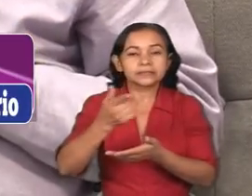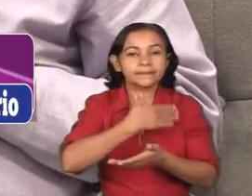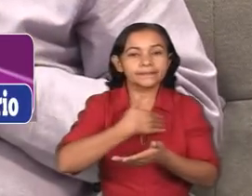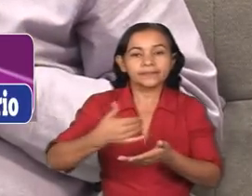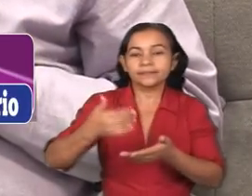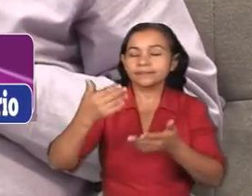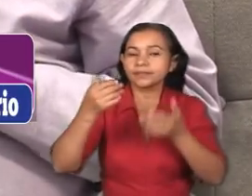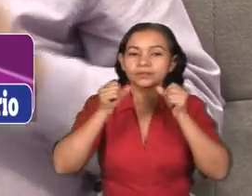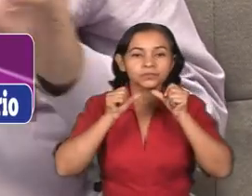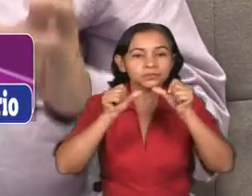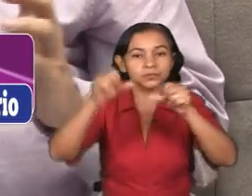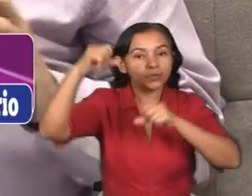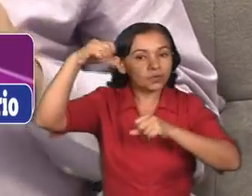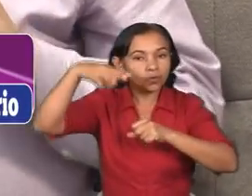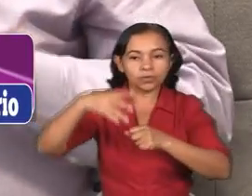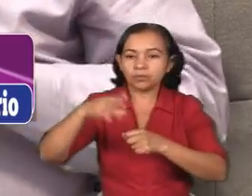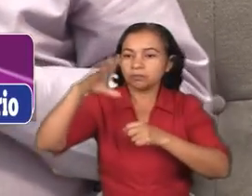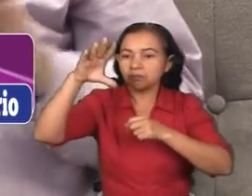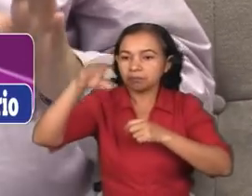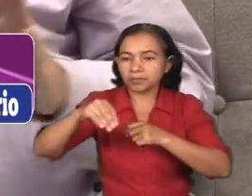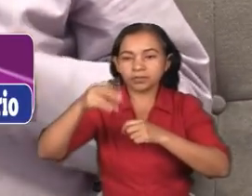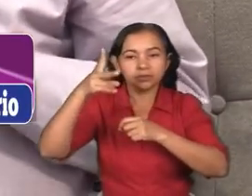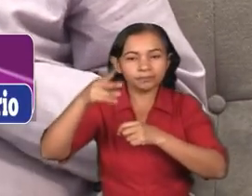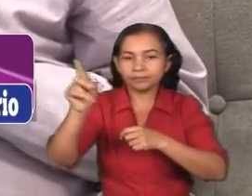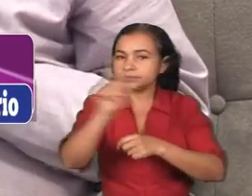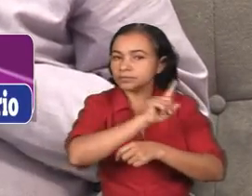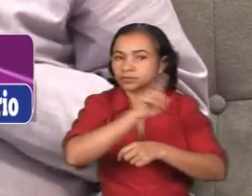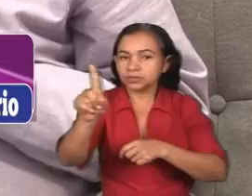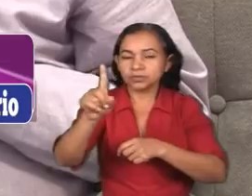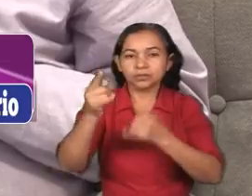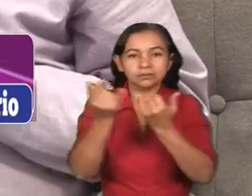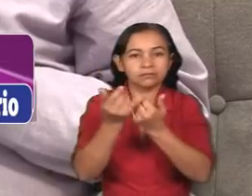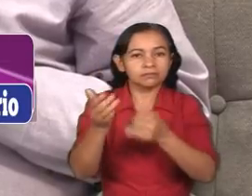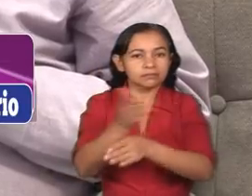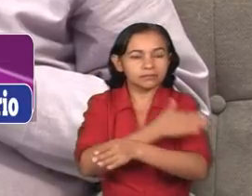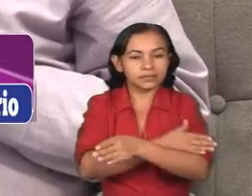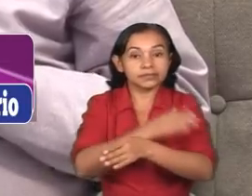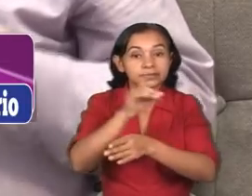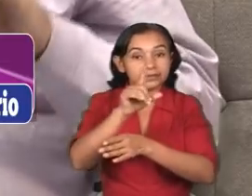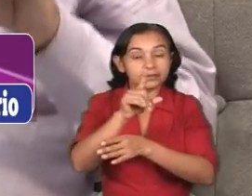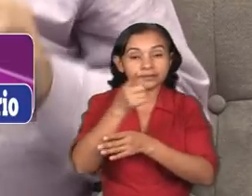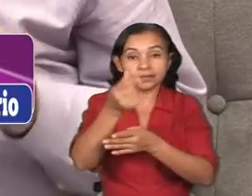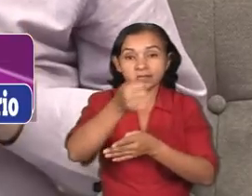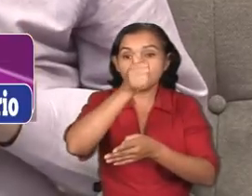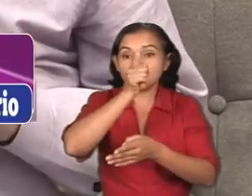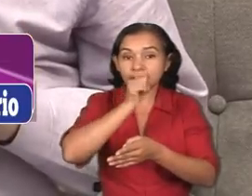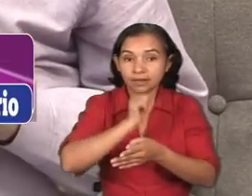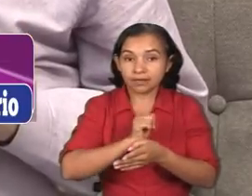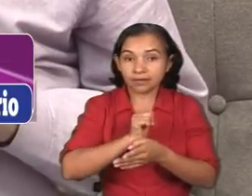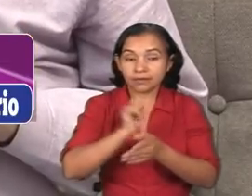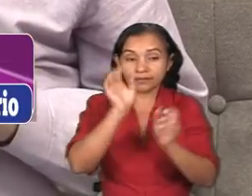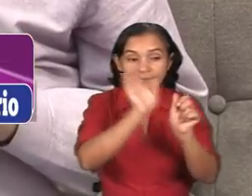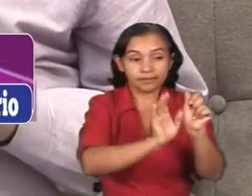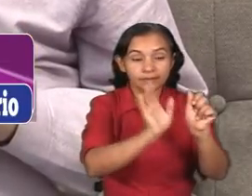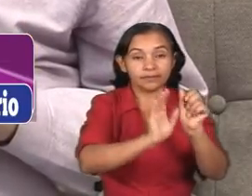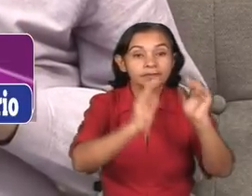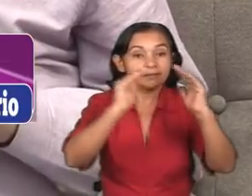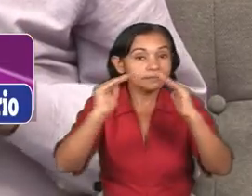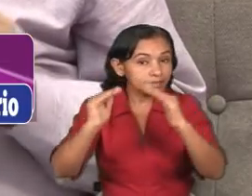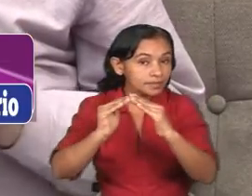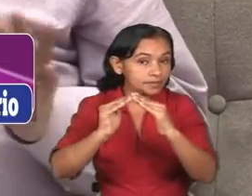energía eléctrica. Okay. ¿Verdad? Porque el 100% de los servicios de agua potable para hacer llegar el agua a cada uno de los hogares de